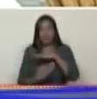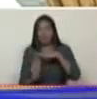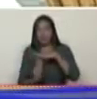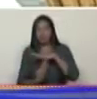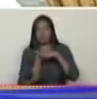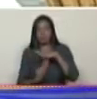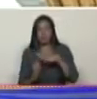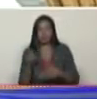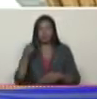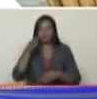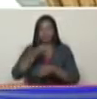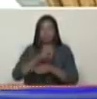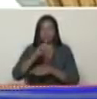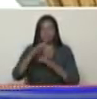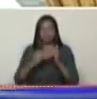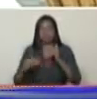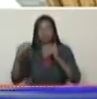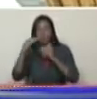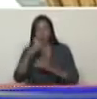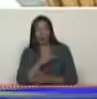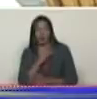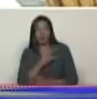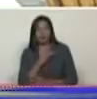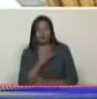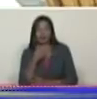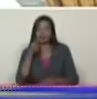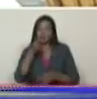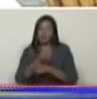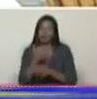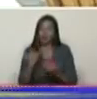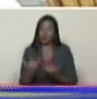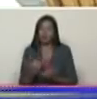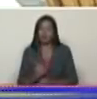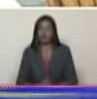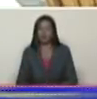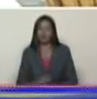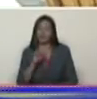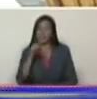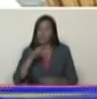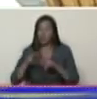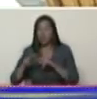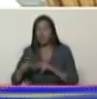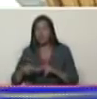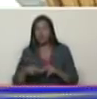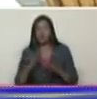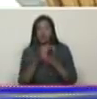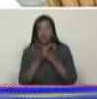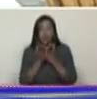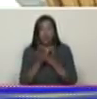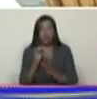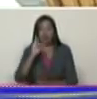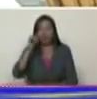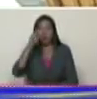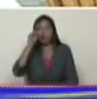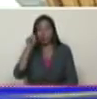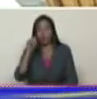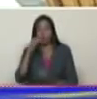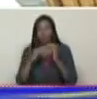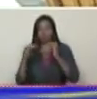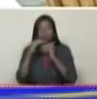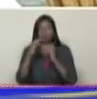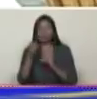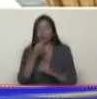pasan a sus años superiores o se gradúan, bueno, en la primaria. Junio es un mes bonito, va a ser superior a